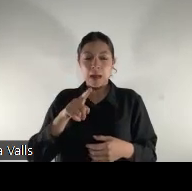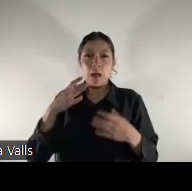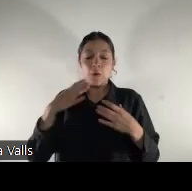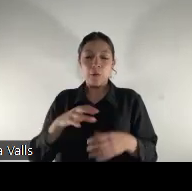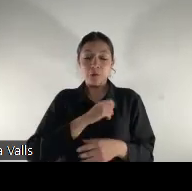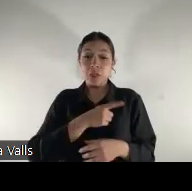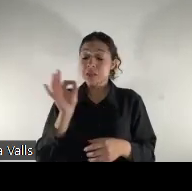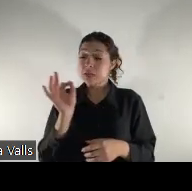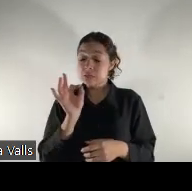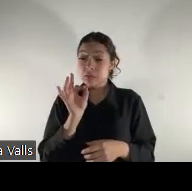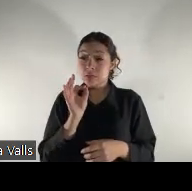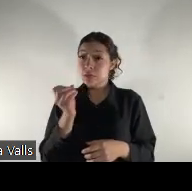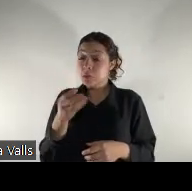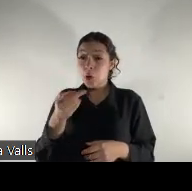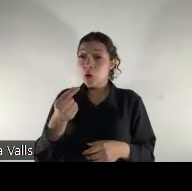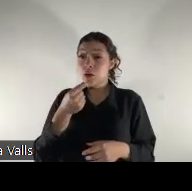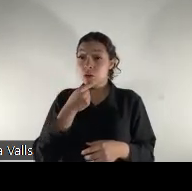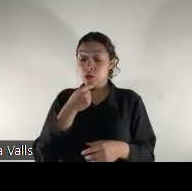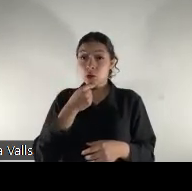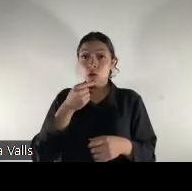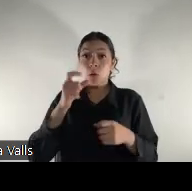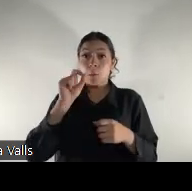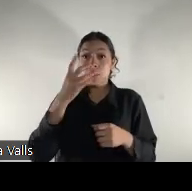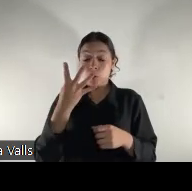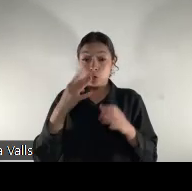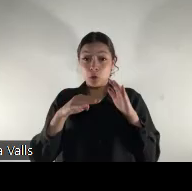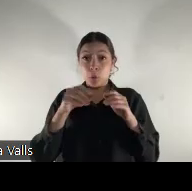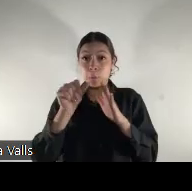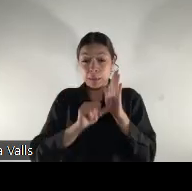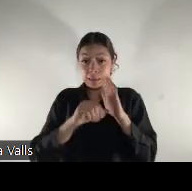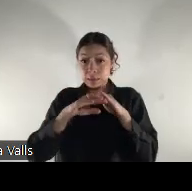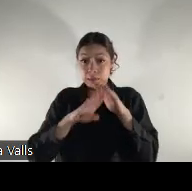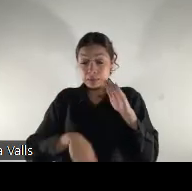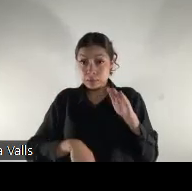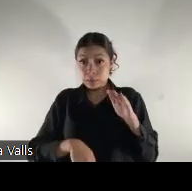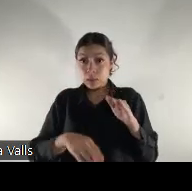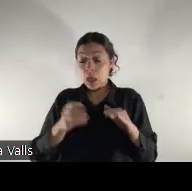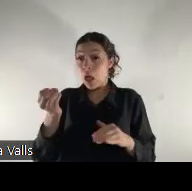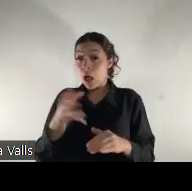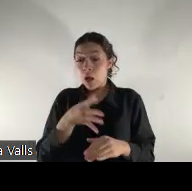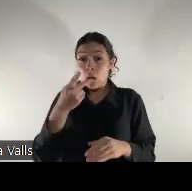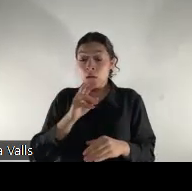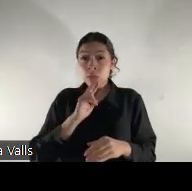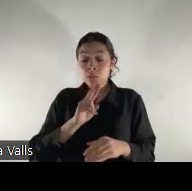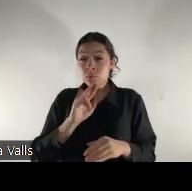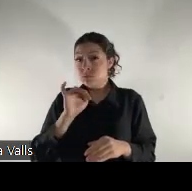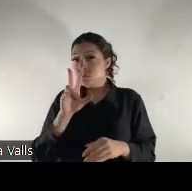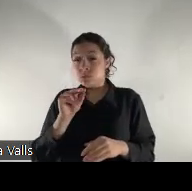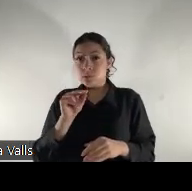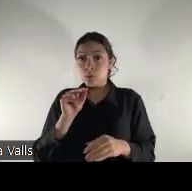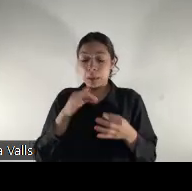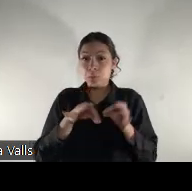si nuestro paciente es menor de 24 meses, aunque nuestro resultado haya sido no